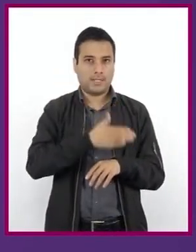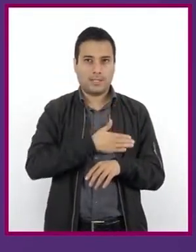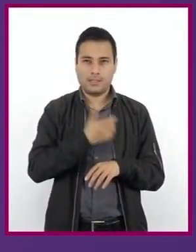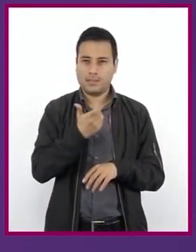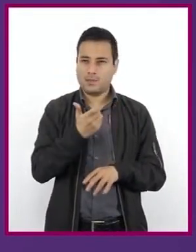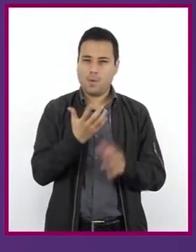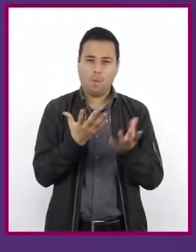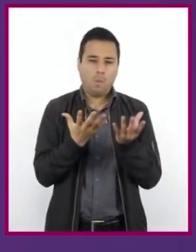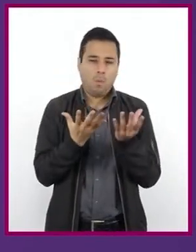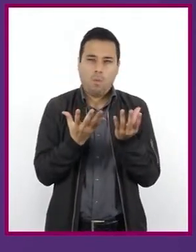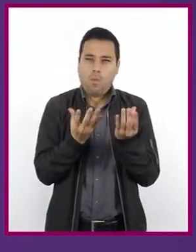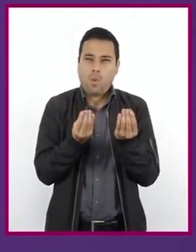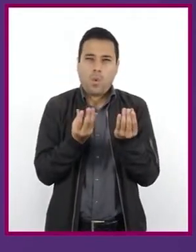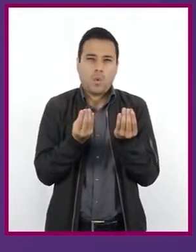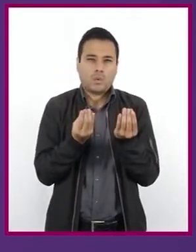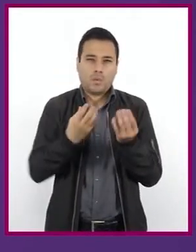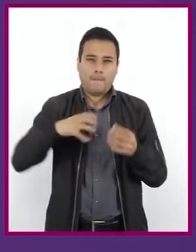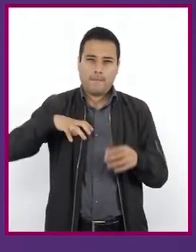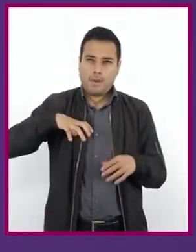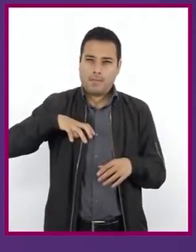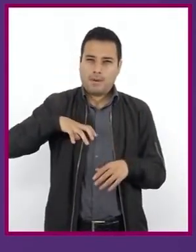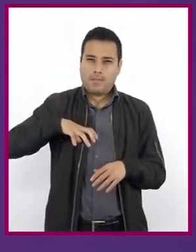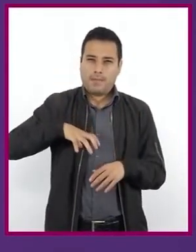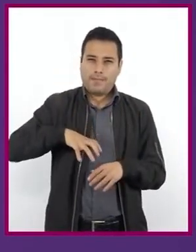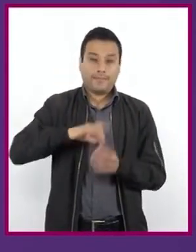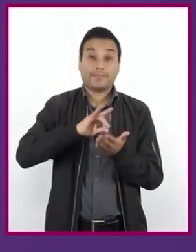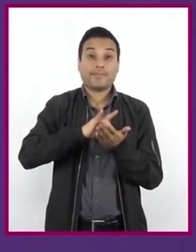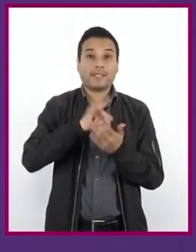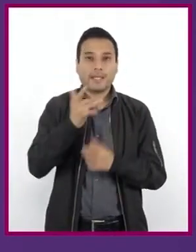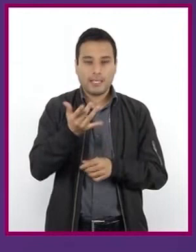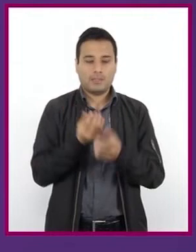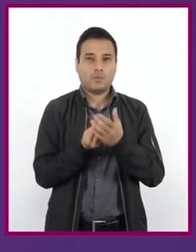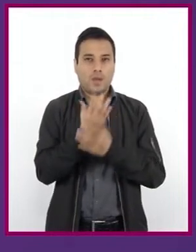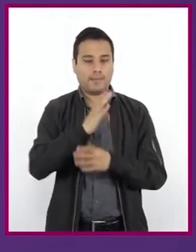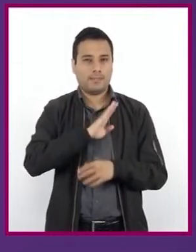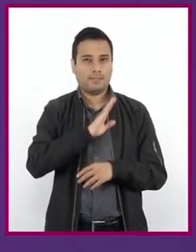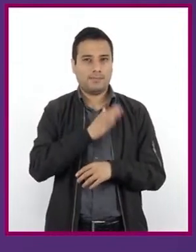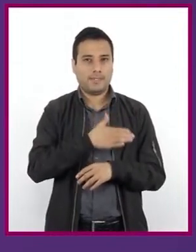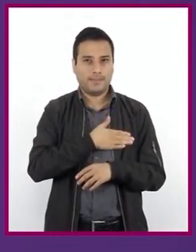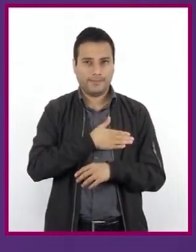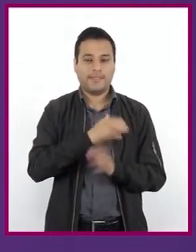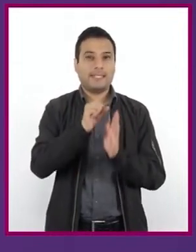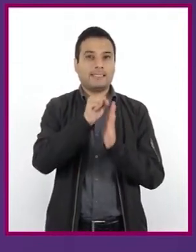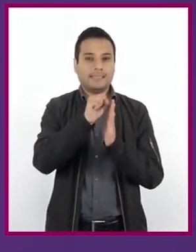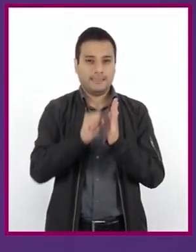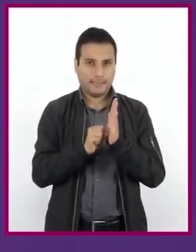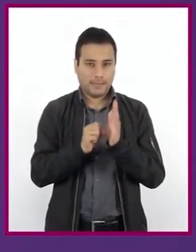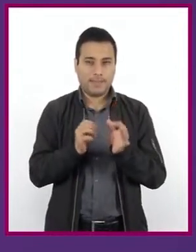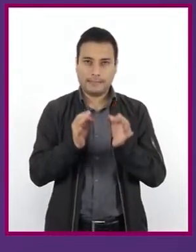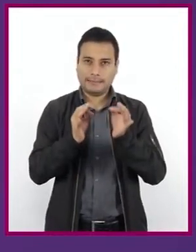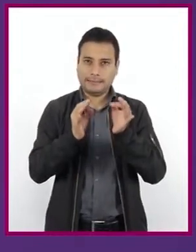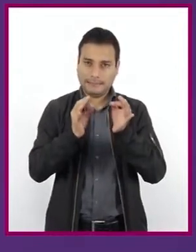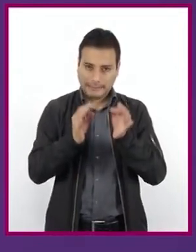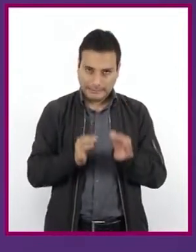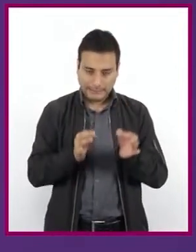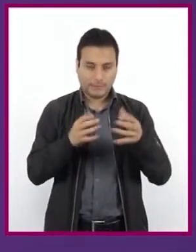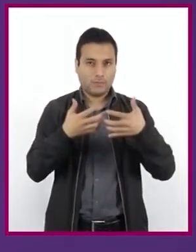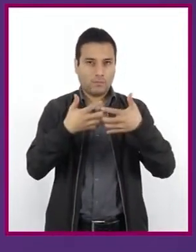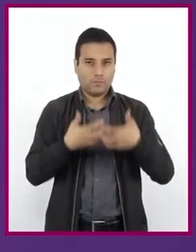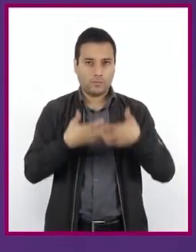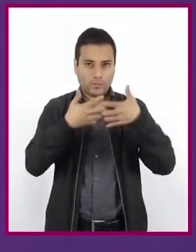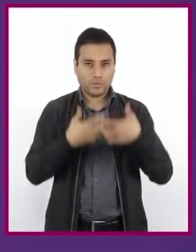recursos que se extrajeron de la Nueva España gracias a un sistema eficiente en términos de la